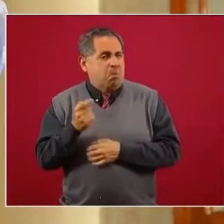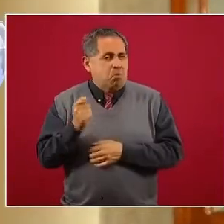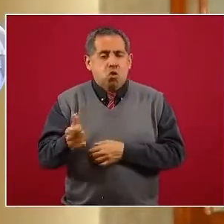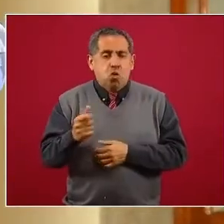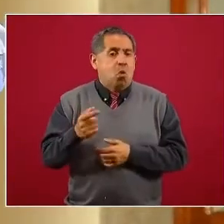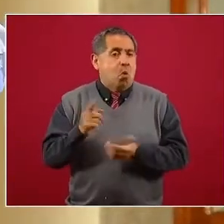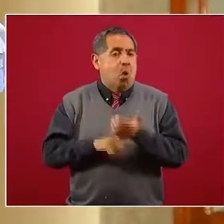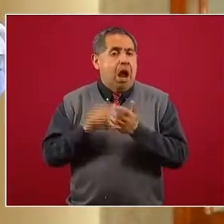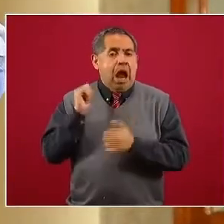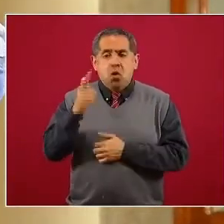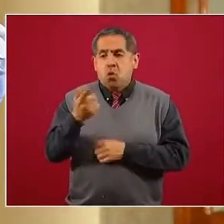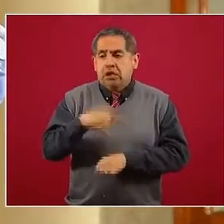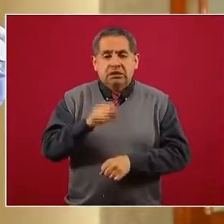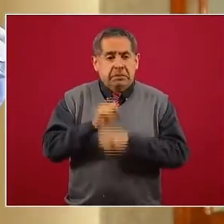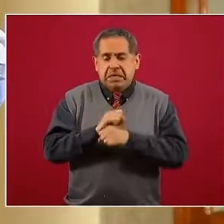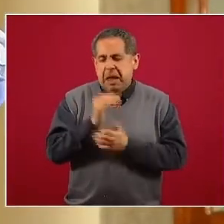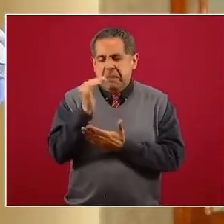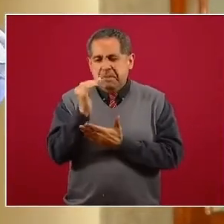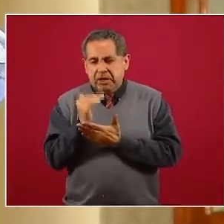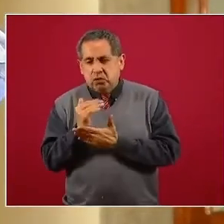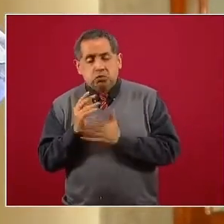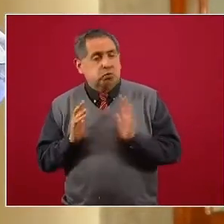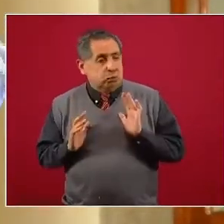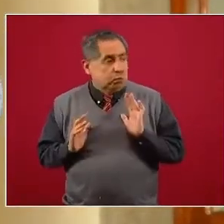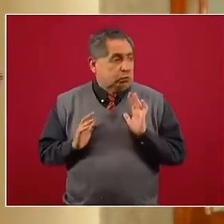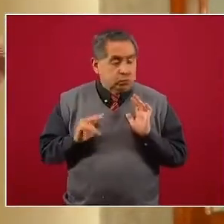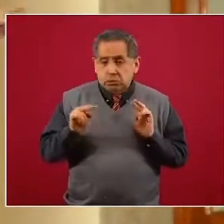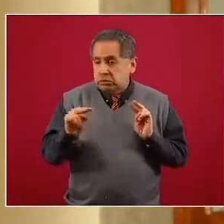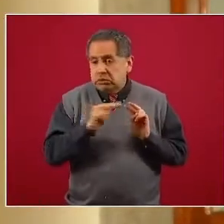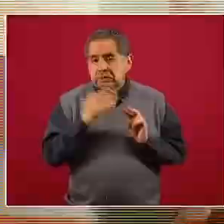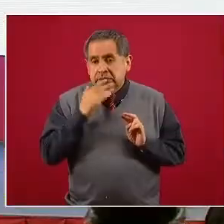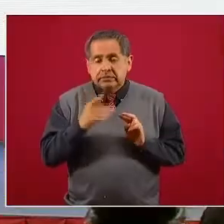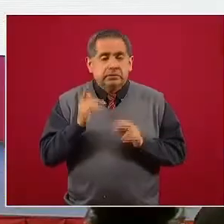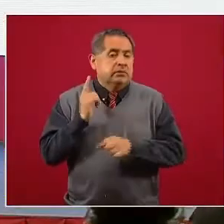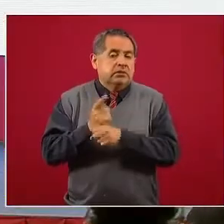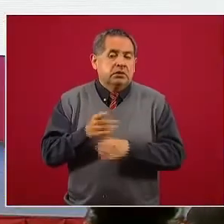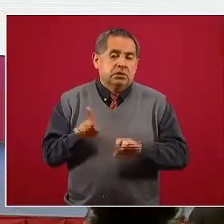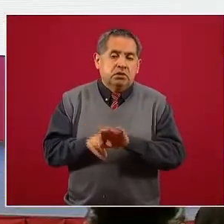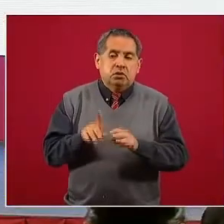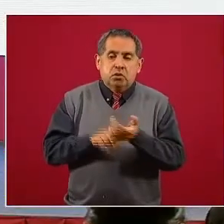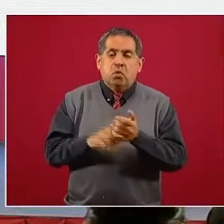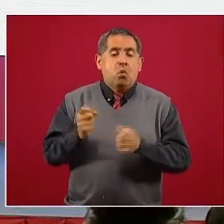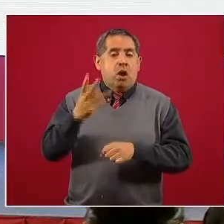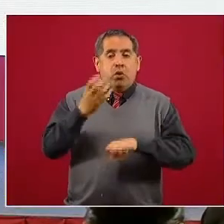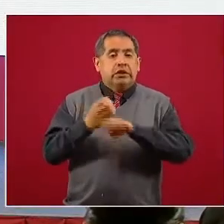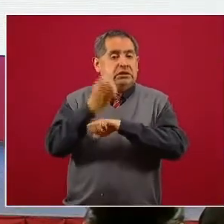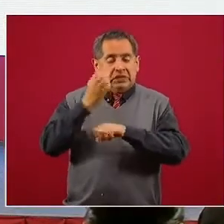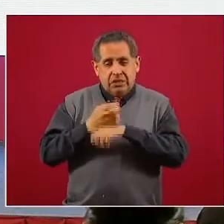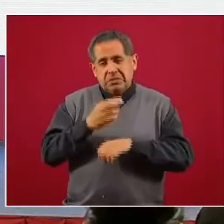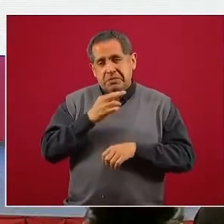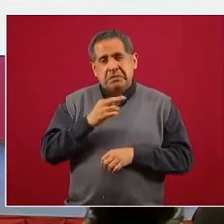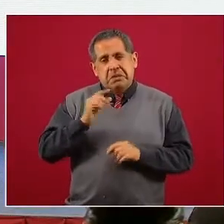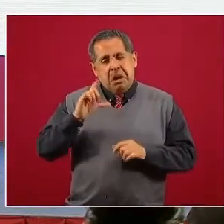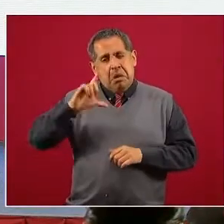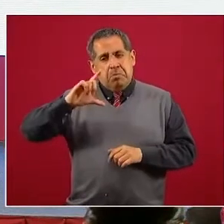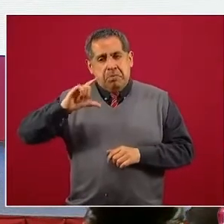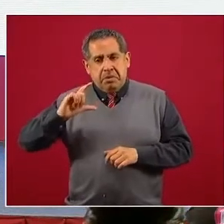menos una semana epidemiológica de presentación en la misma, y se identifican estos 4 estados con